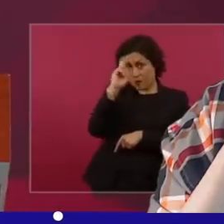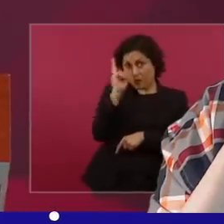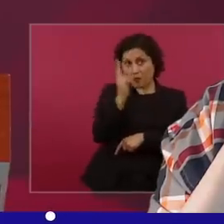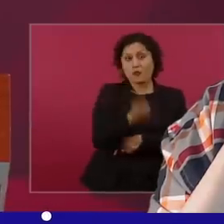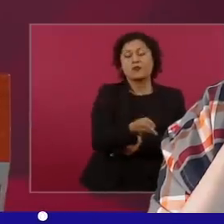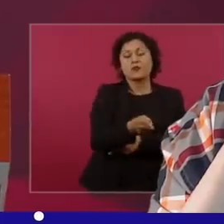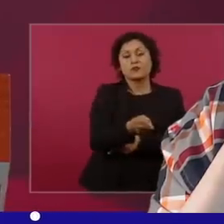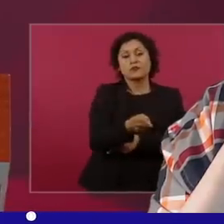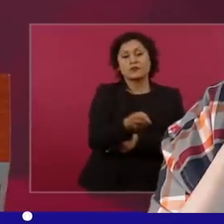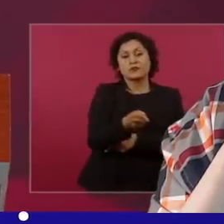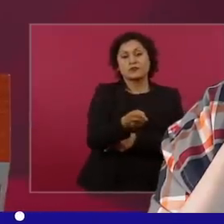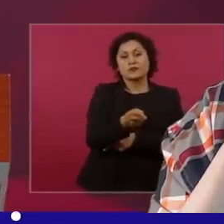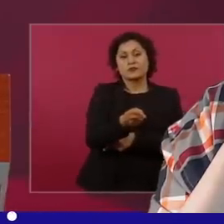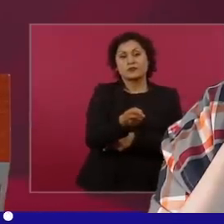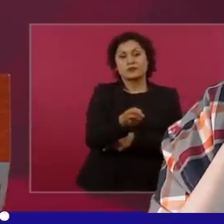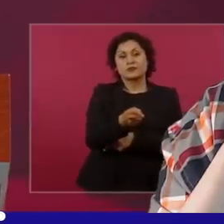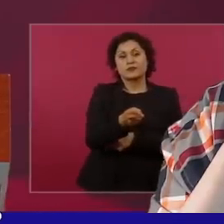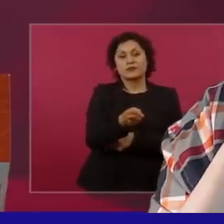el